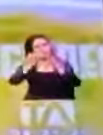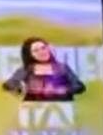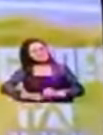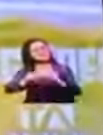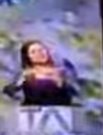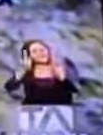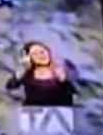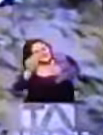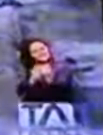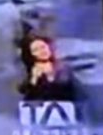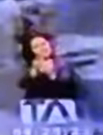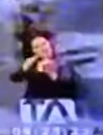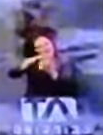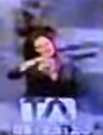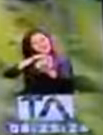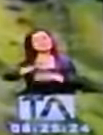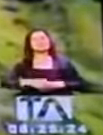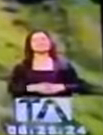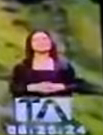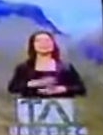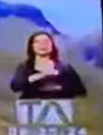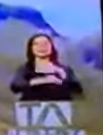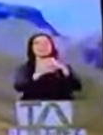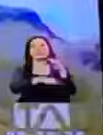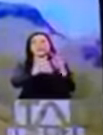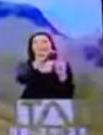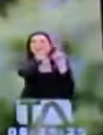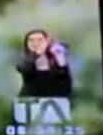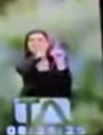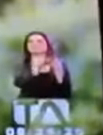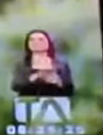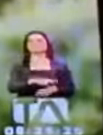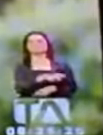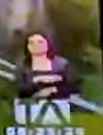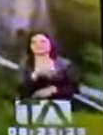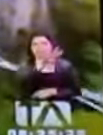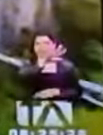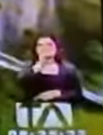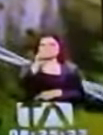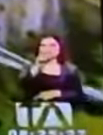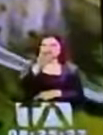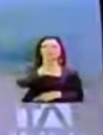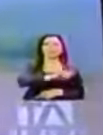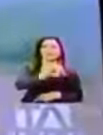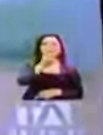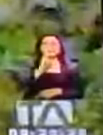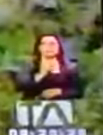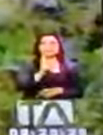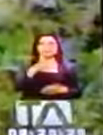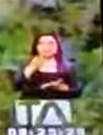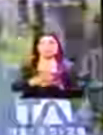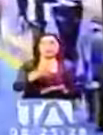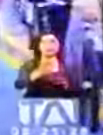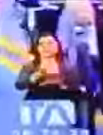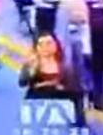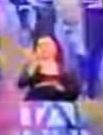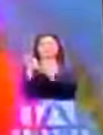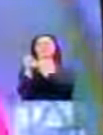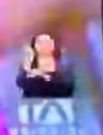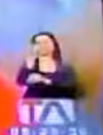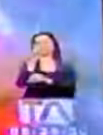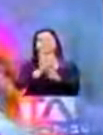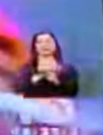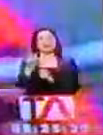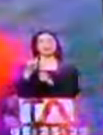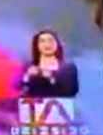en temas de altura. La categoría élite tendrá que recorrer 400 kilómetros sin paradas obligatorias y la categoría aventura